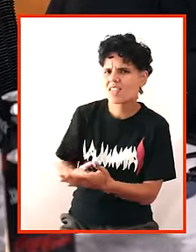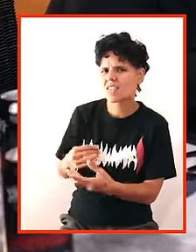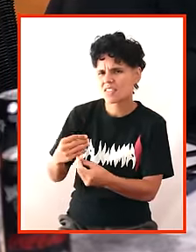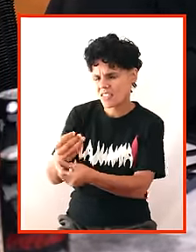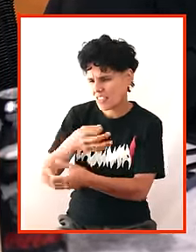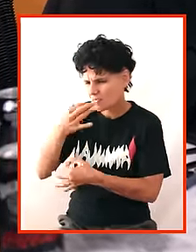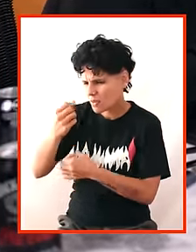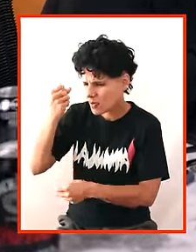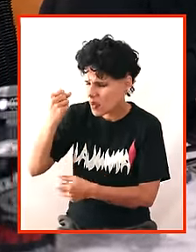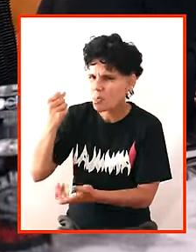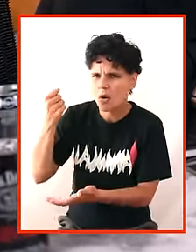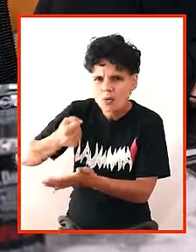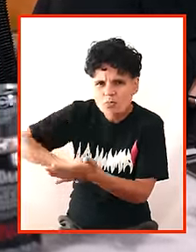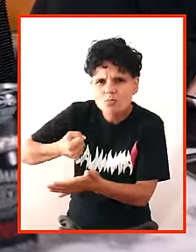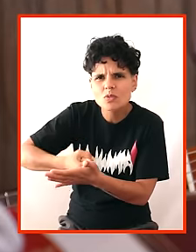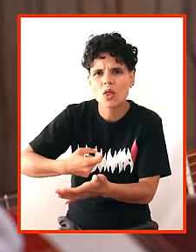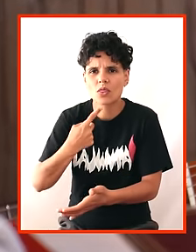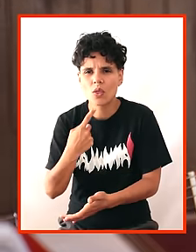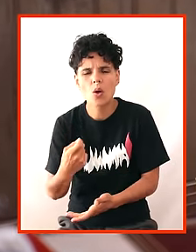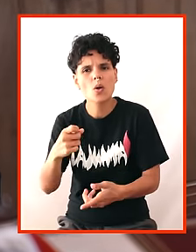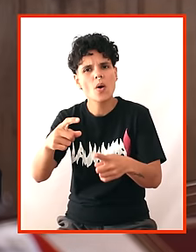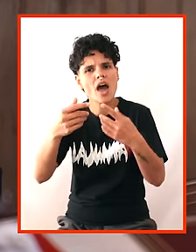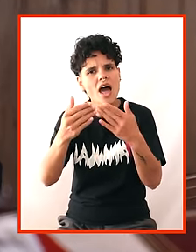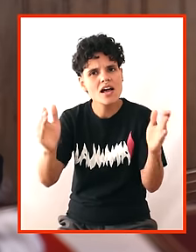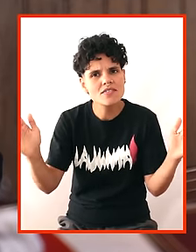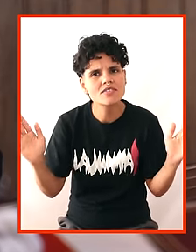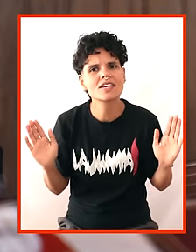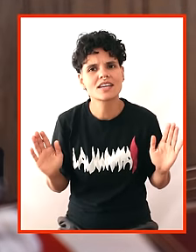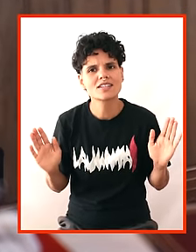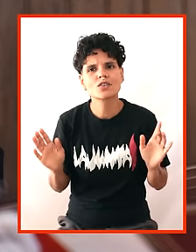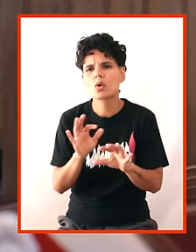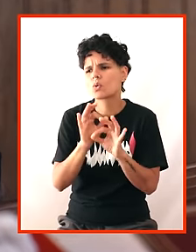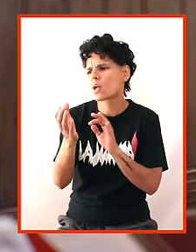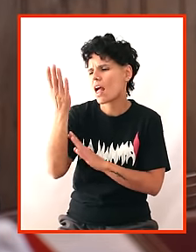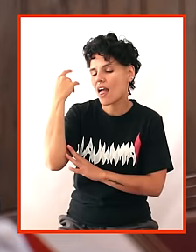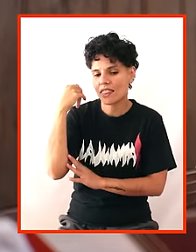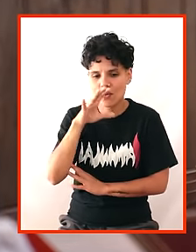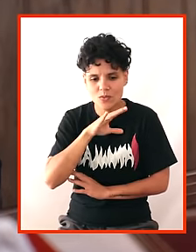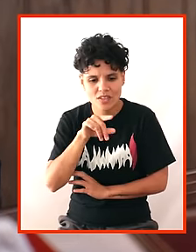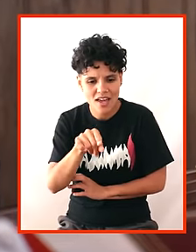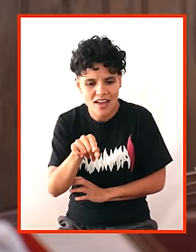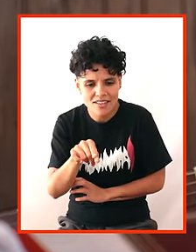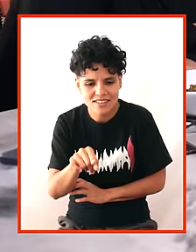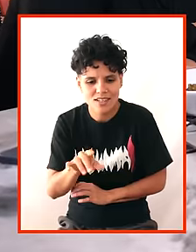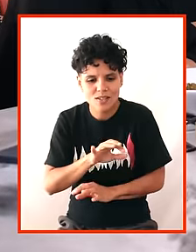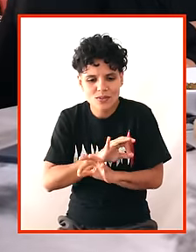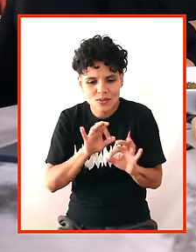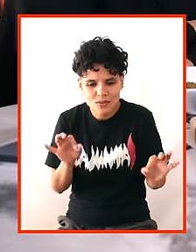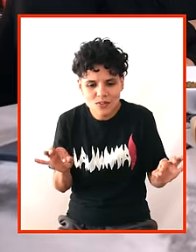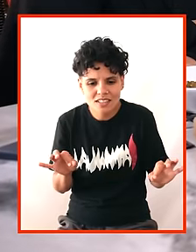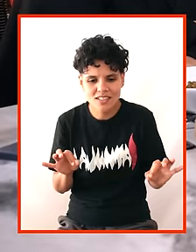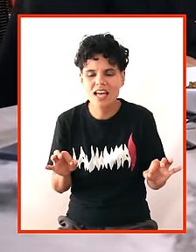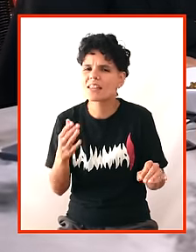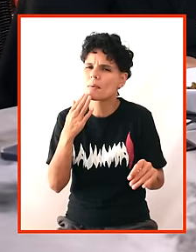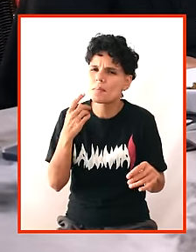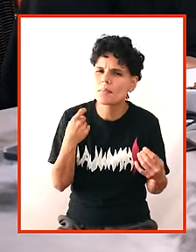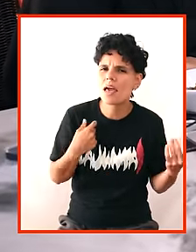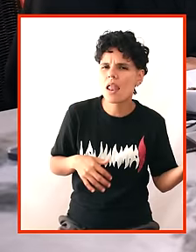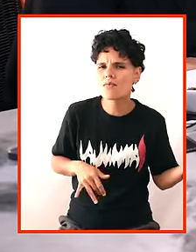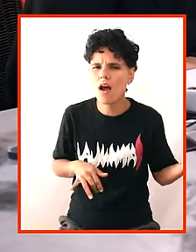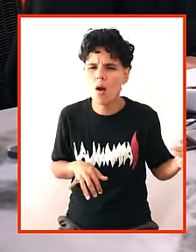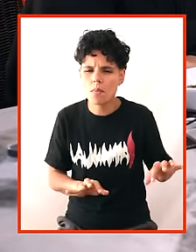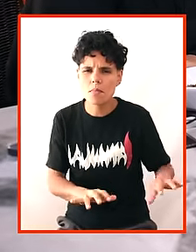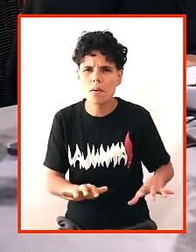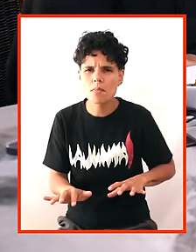Un criterio tan amplio que usaba sonidos que nunca se habían usado de esa forma, ¿cachai? Bajos, que eran sintetizadores que antes se